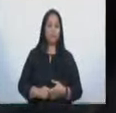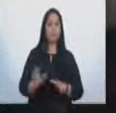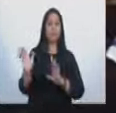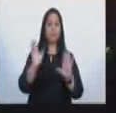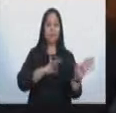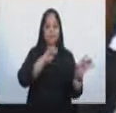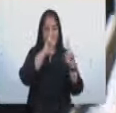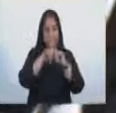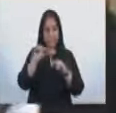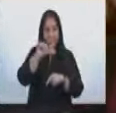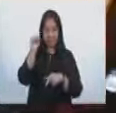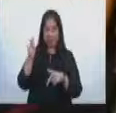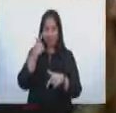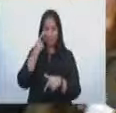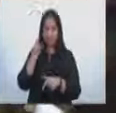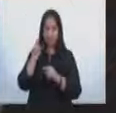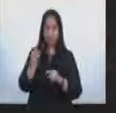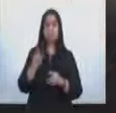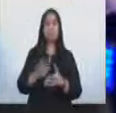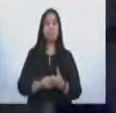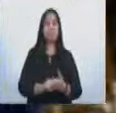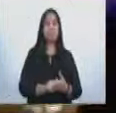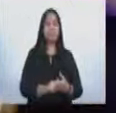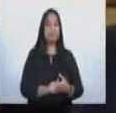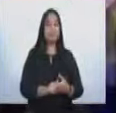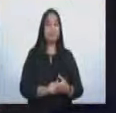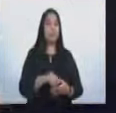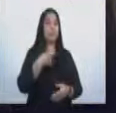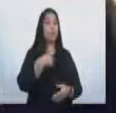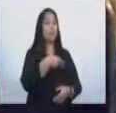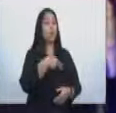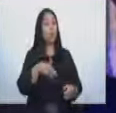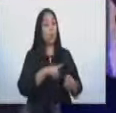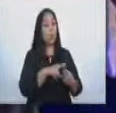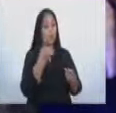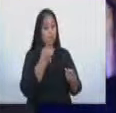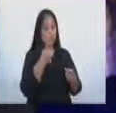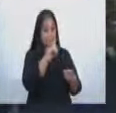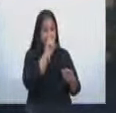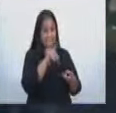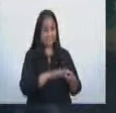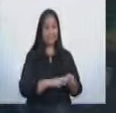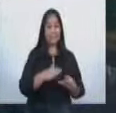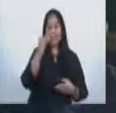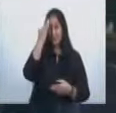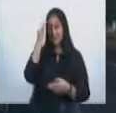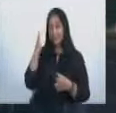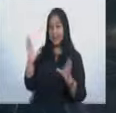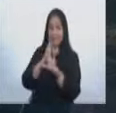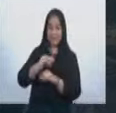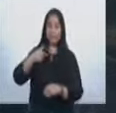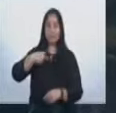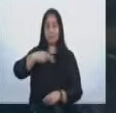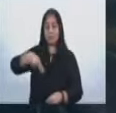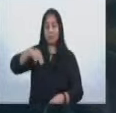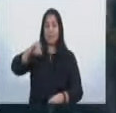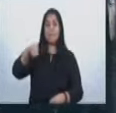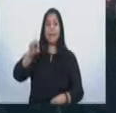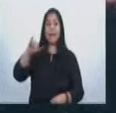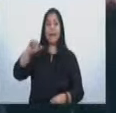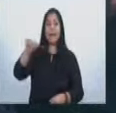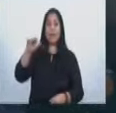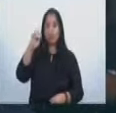bloque vamos contigo nombre Universidad y pregunta Hola Buenas noches Mi nombre es María José Ríos y vengo